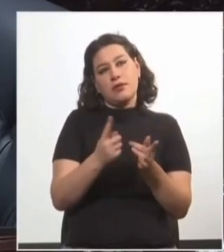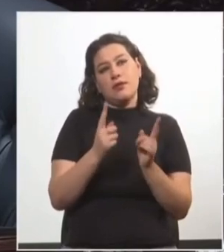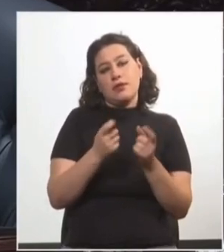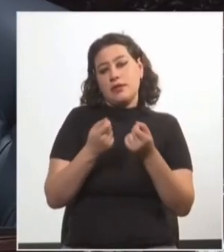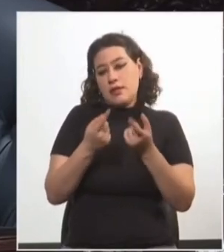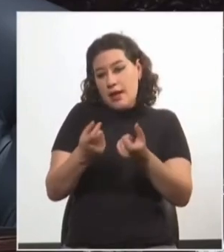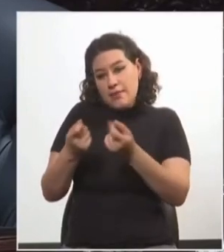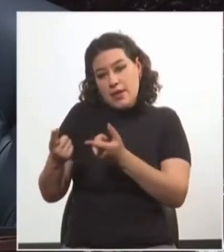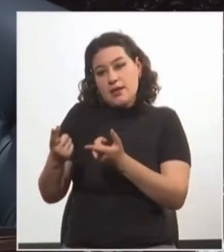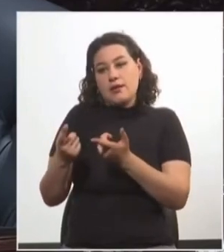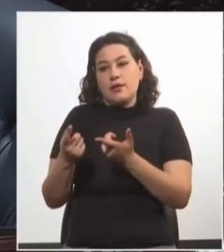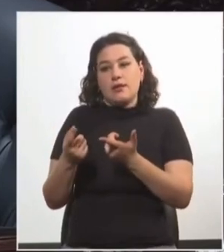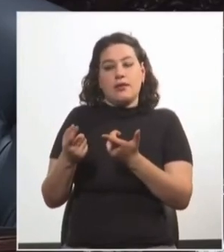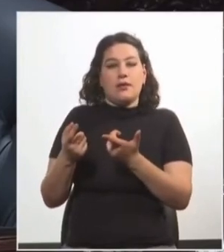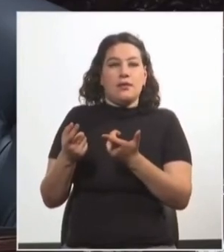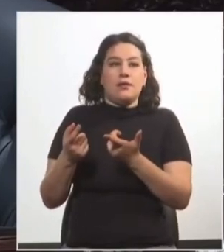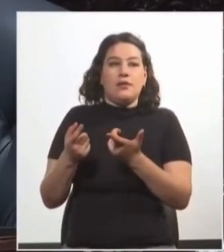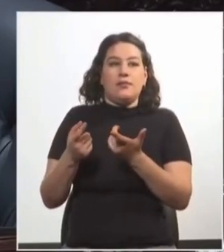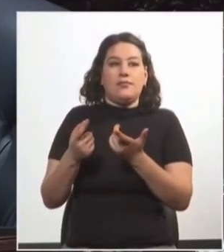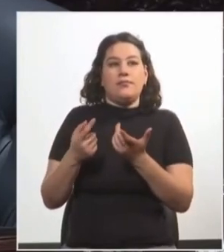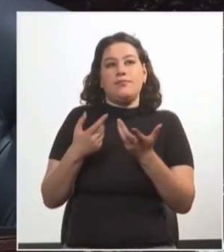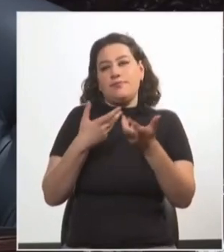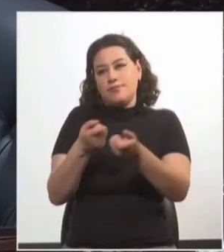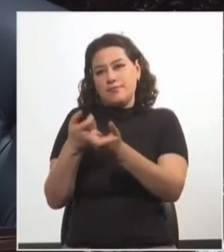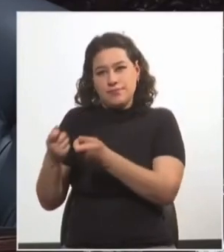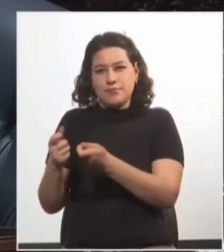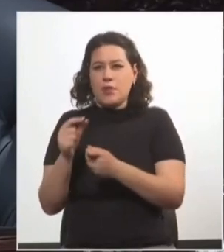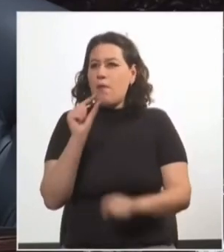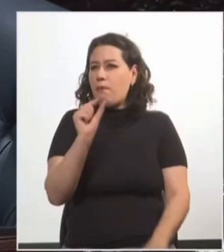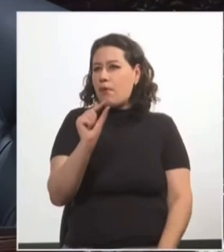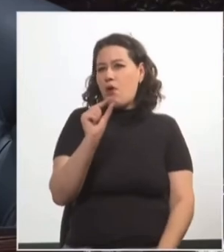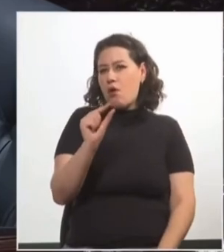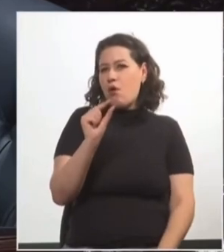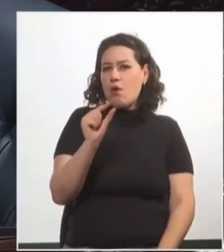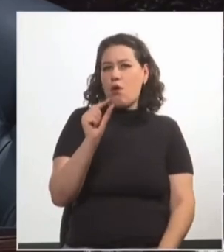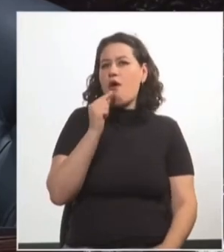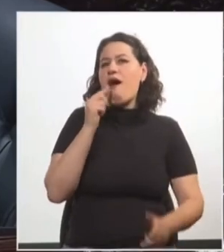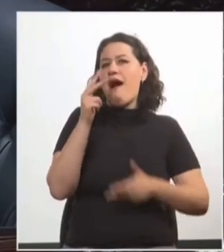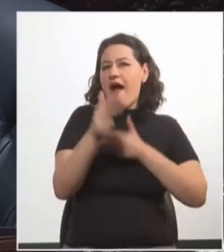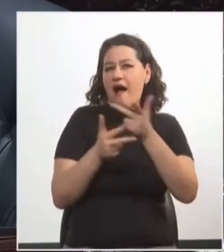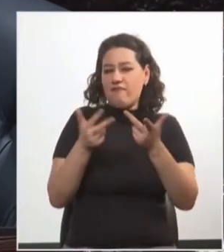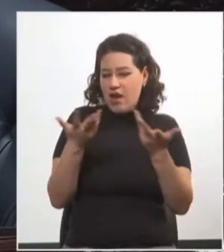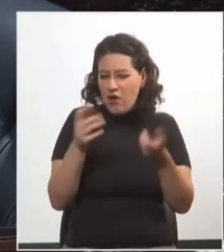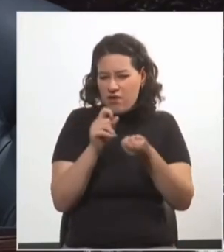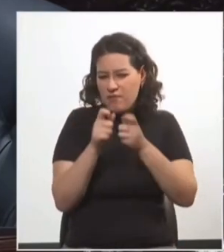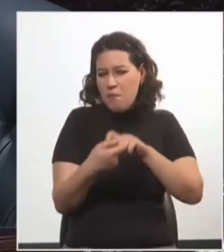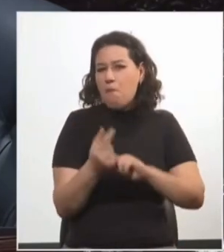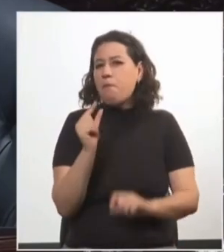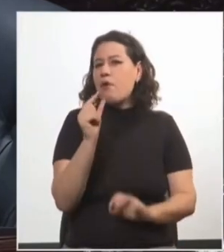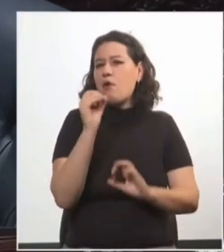prestaciones no contributivas, pues de eso muy poco toma nota la reforma actual.